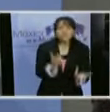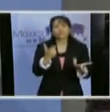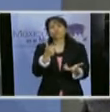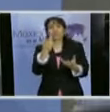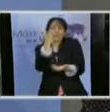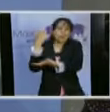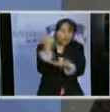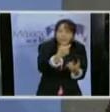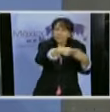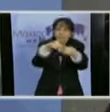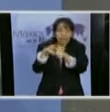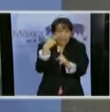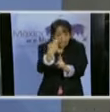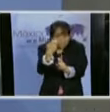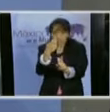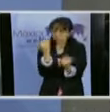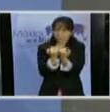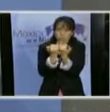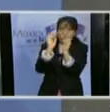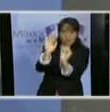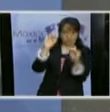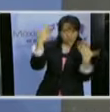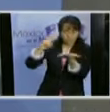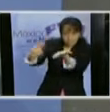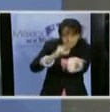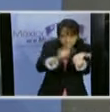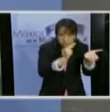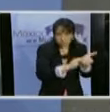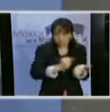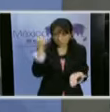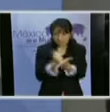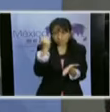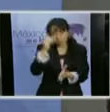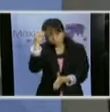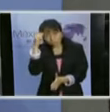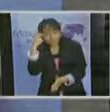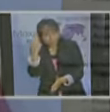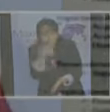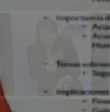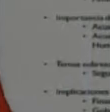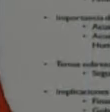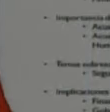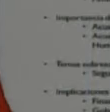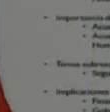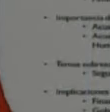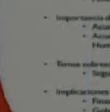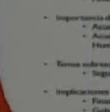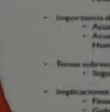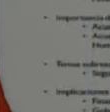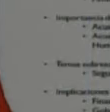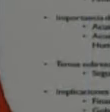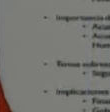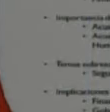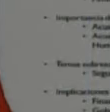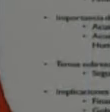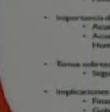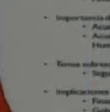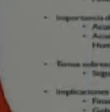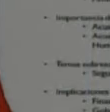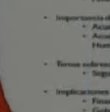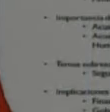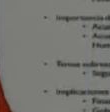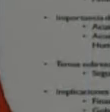debe considerar temas sobresalientes que hoy son fundamentales en el contexto del país, la seguridad y la paz.